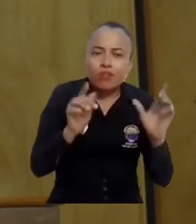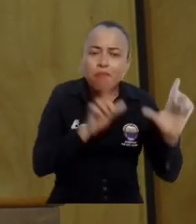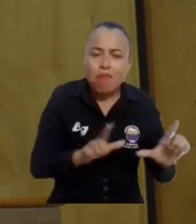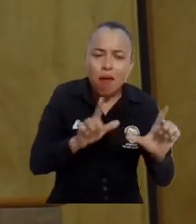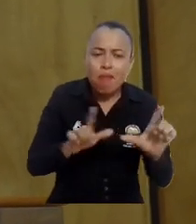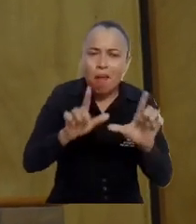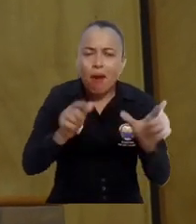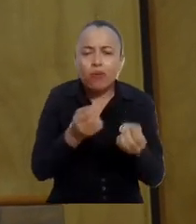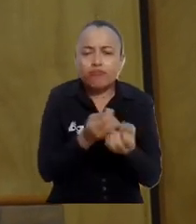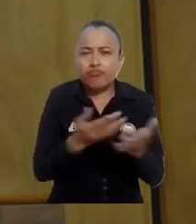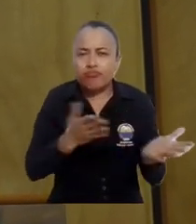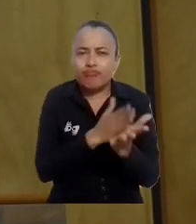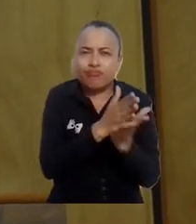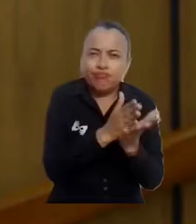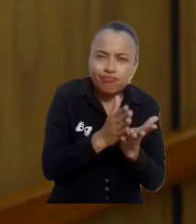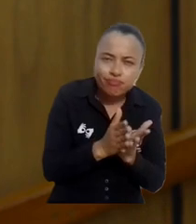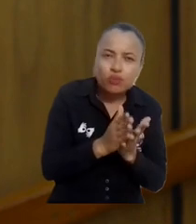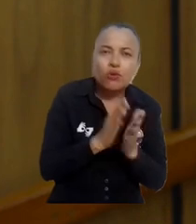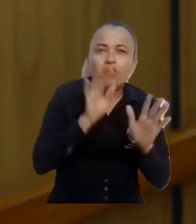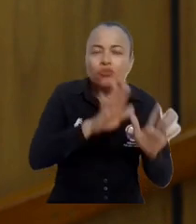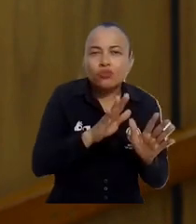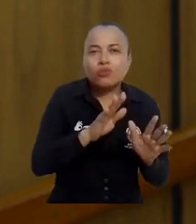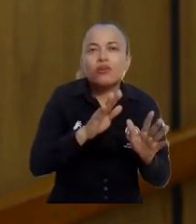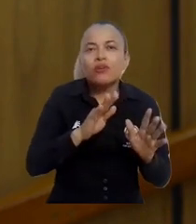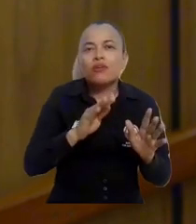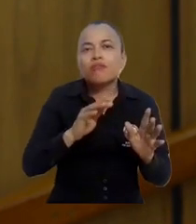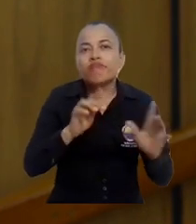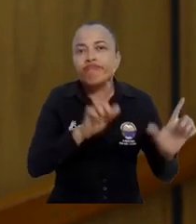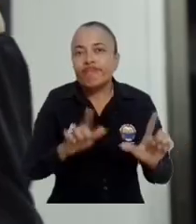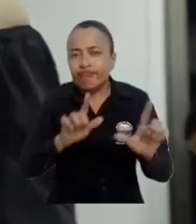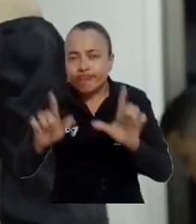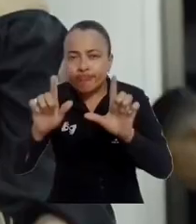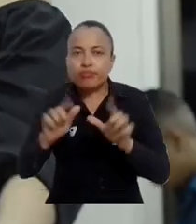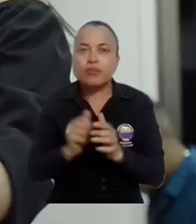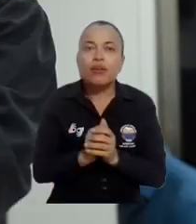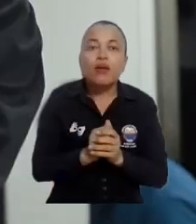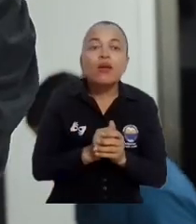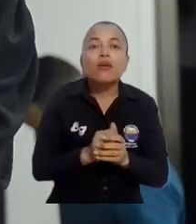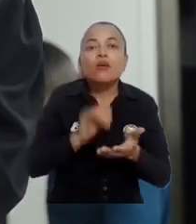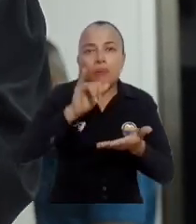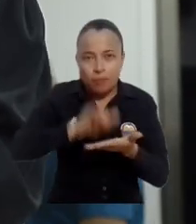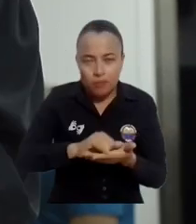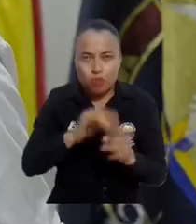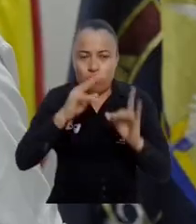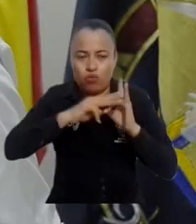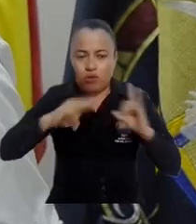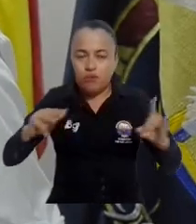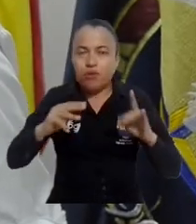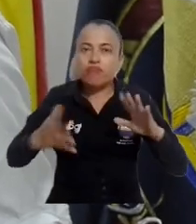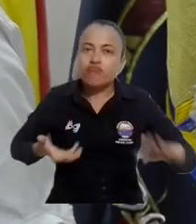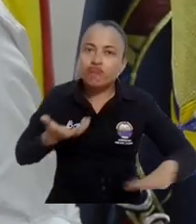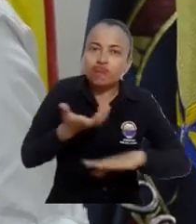cuenta con una amplia oferta académica compuesta por programas de pregrado y posgrado, por medio de los cuales la